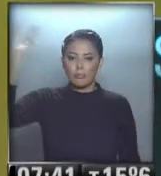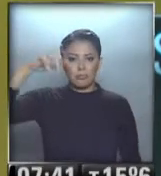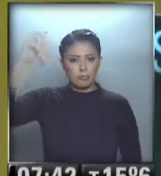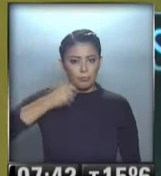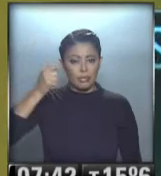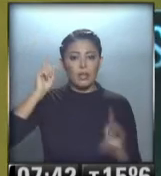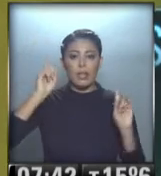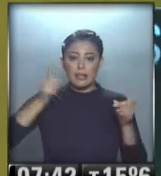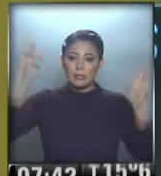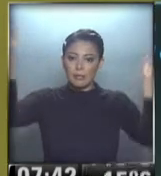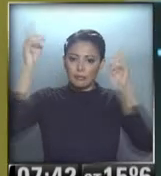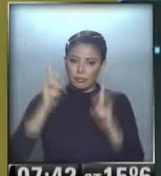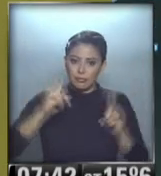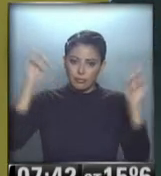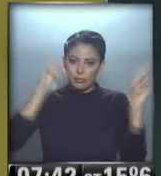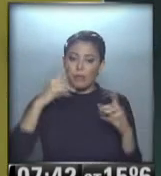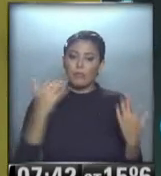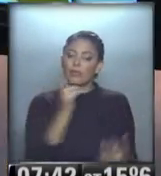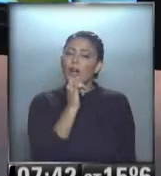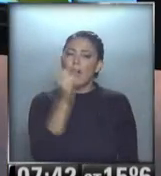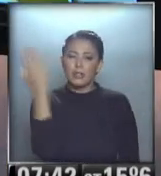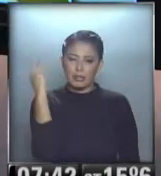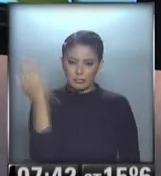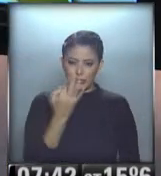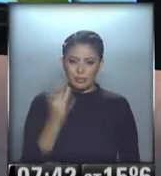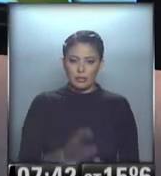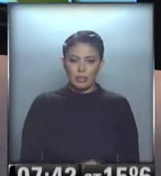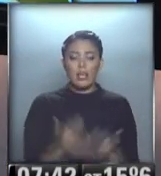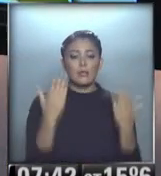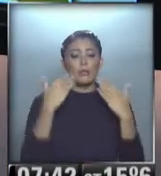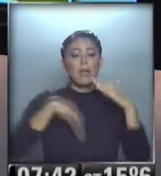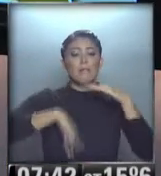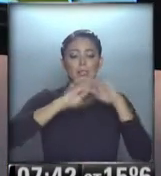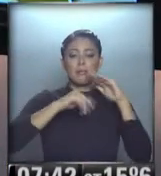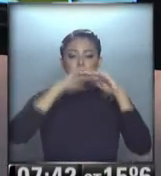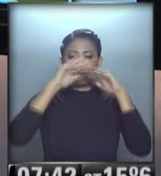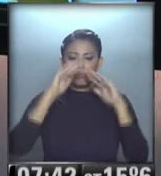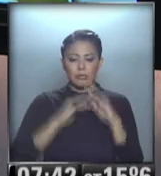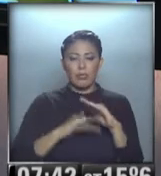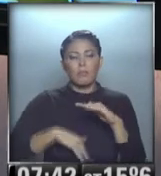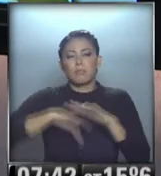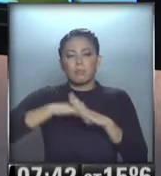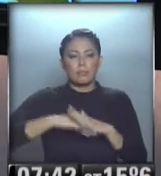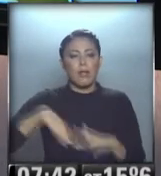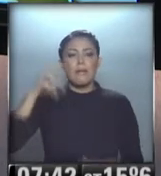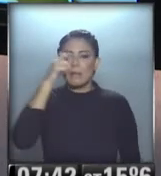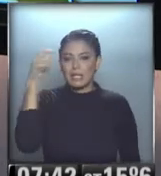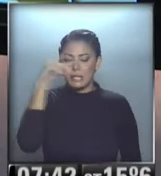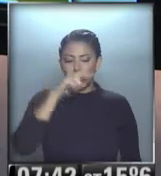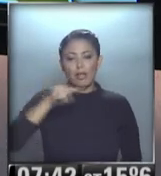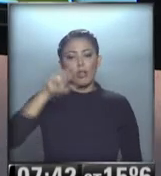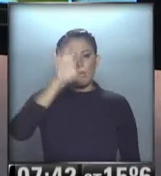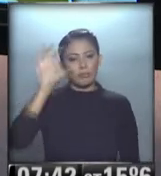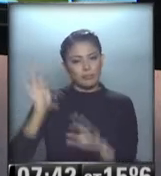y tormentas en el día de hoy, en este aviso que veíamos. Las máximas también van a bajar 27 grados como mucho y el resto de la zona también